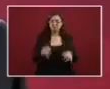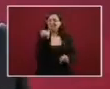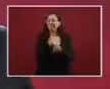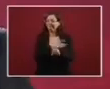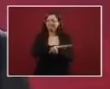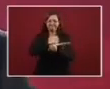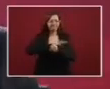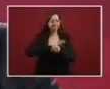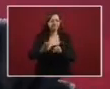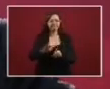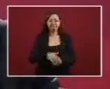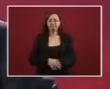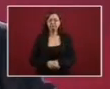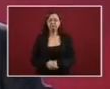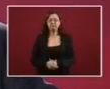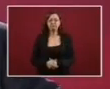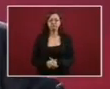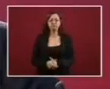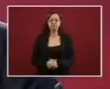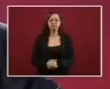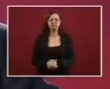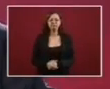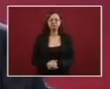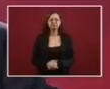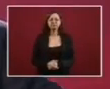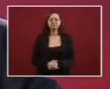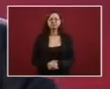que ya no puedan este